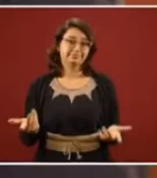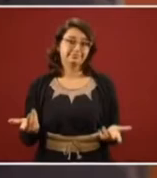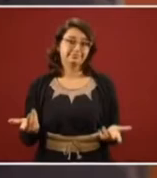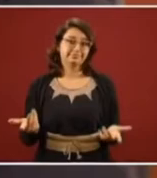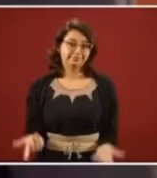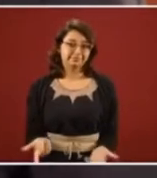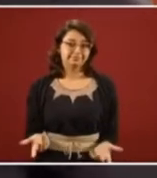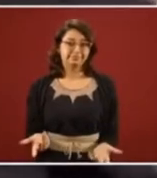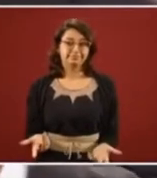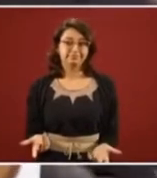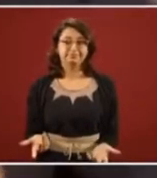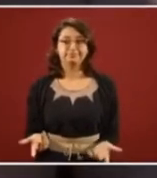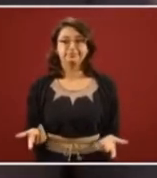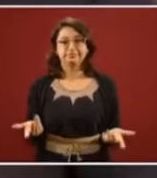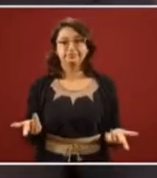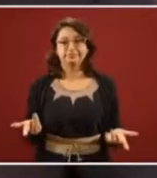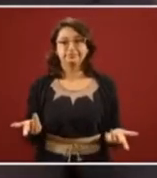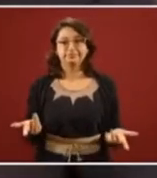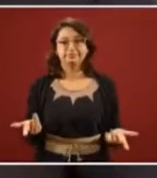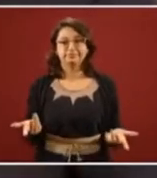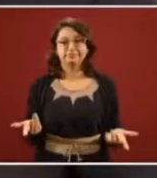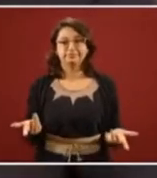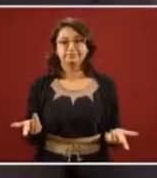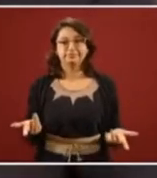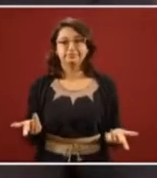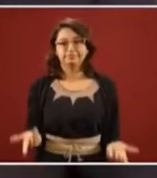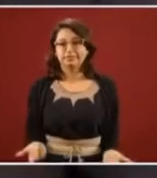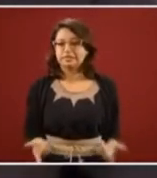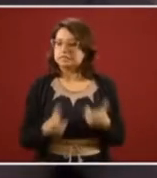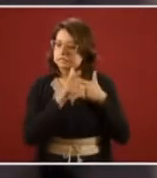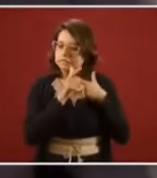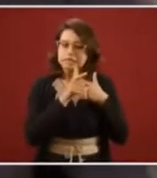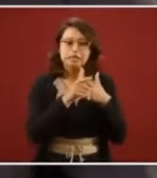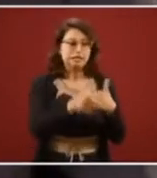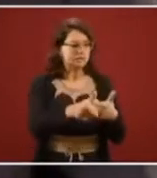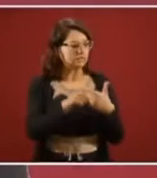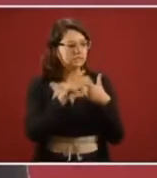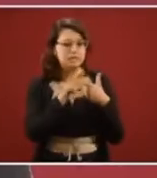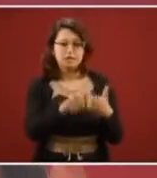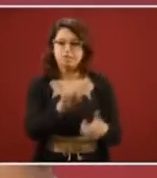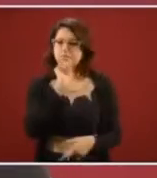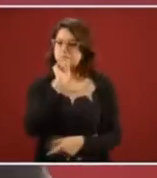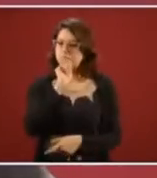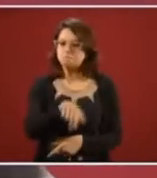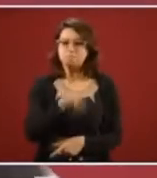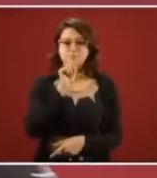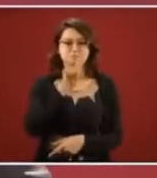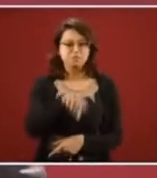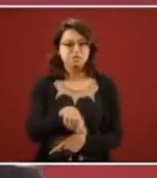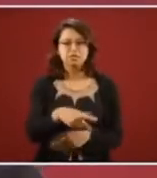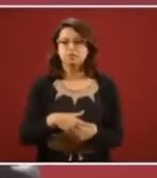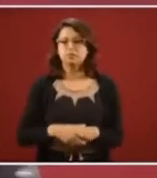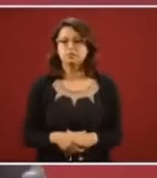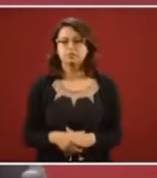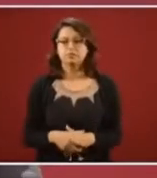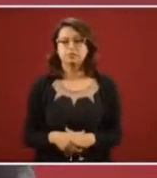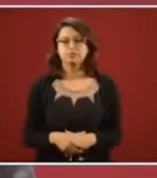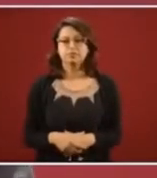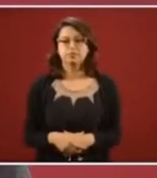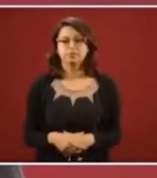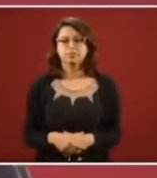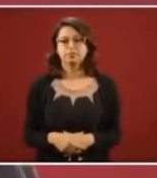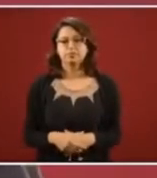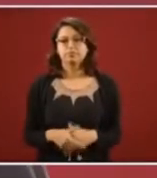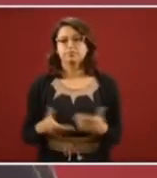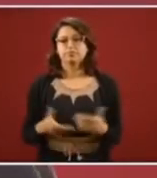de conservar tu ser que pedían los